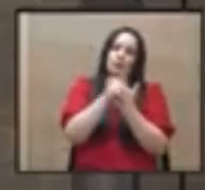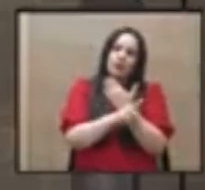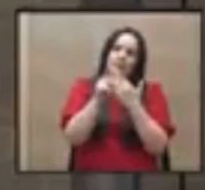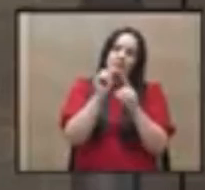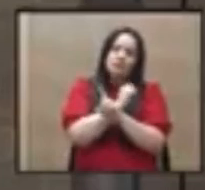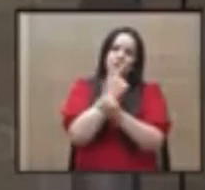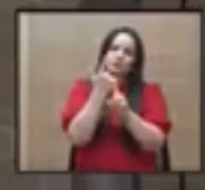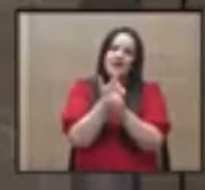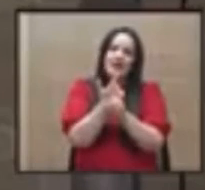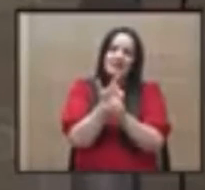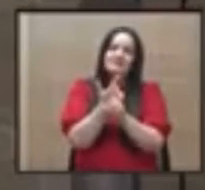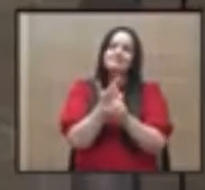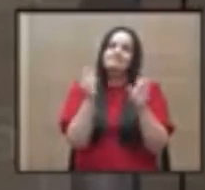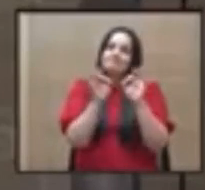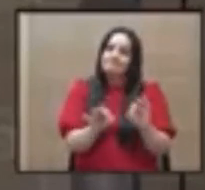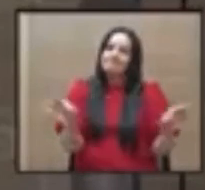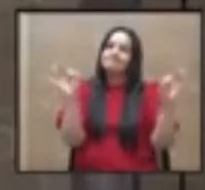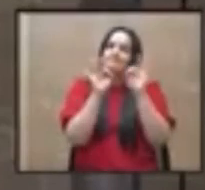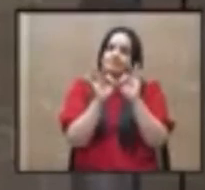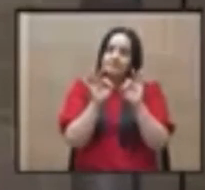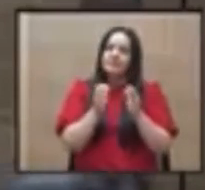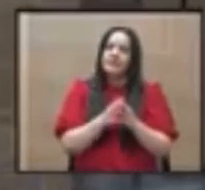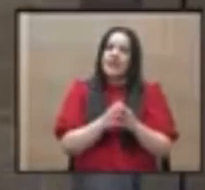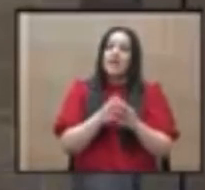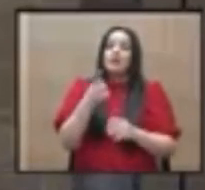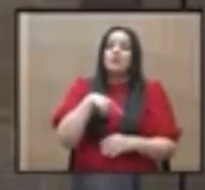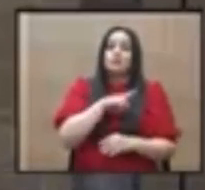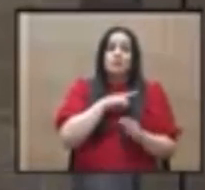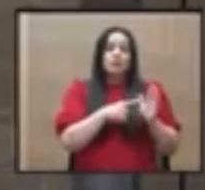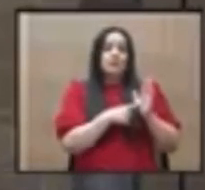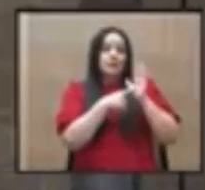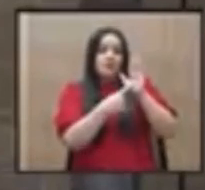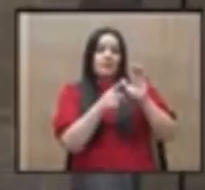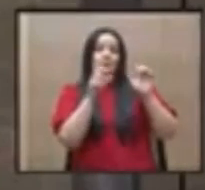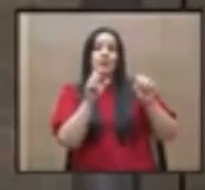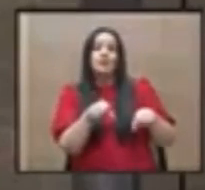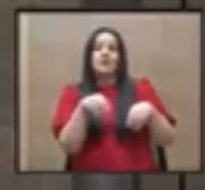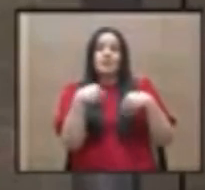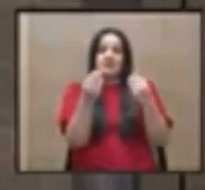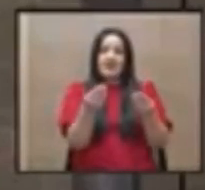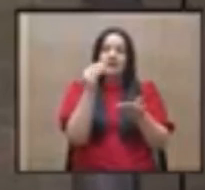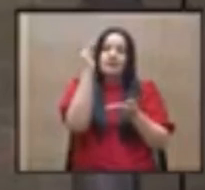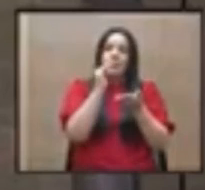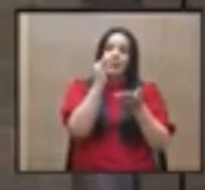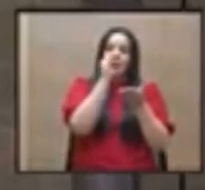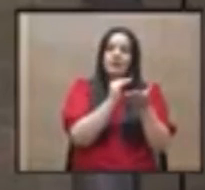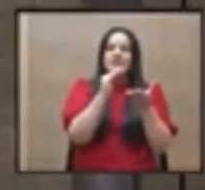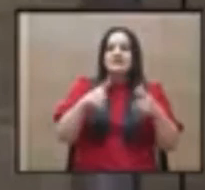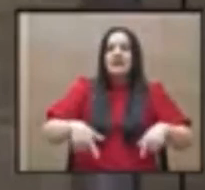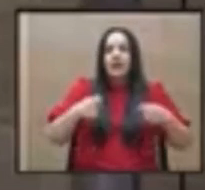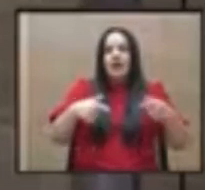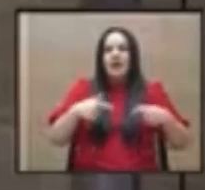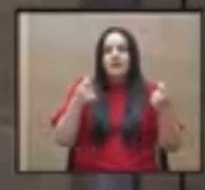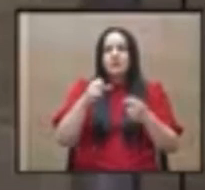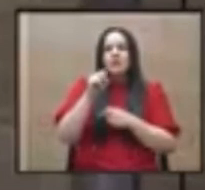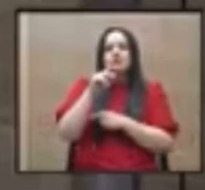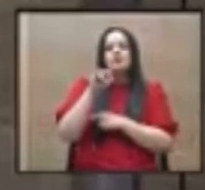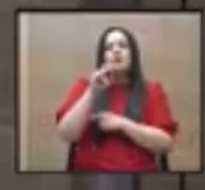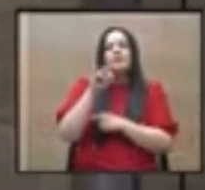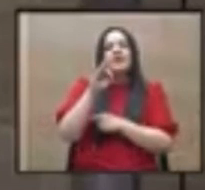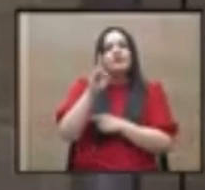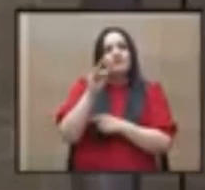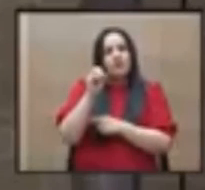sociales sensibles. Habíamos demostrado que podíamos generar recortes en gastos superfluos, en